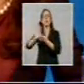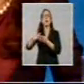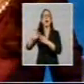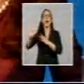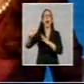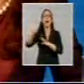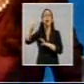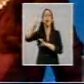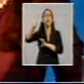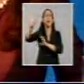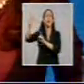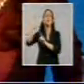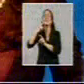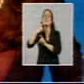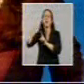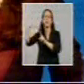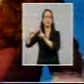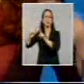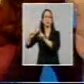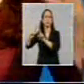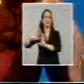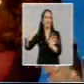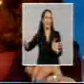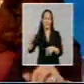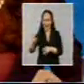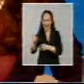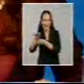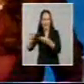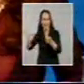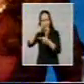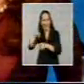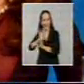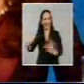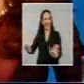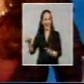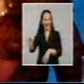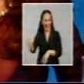provincia de San Luis, para terminar finalmente